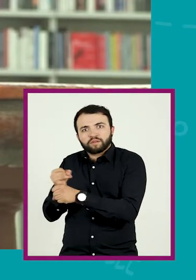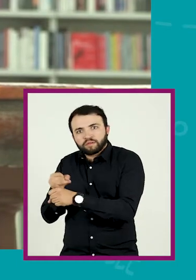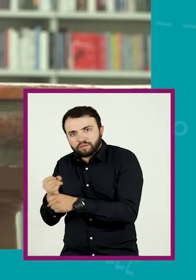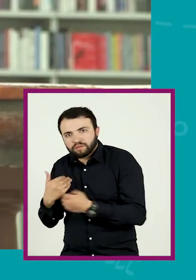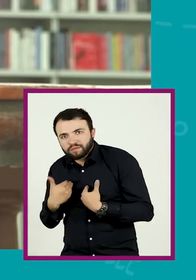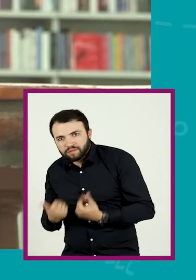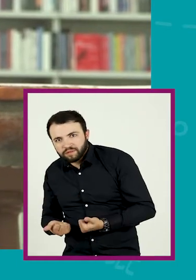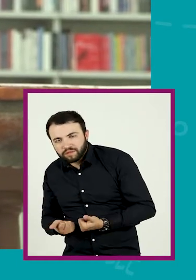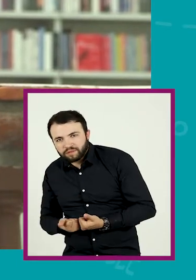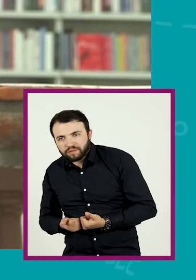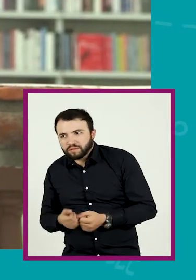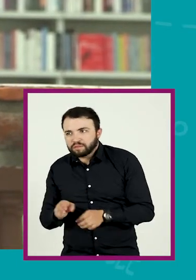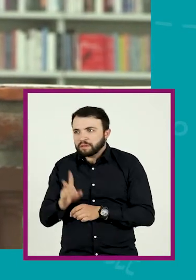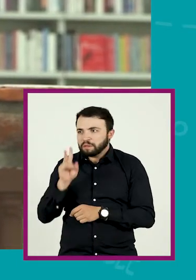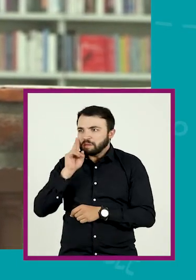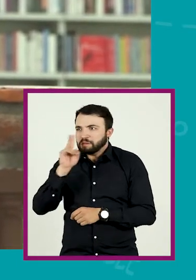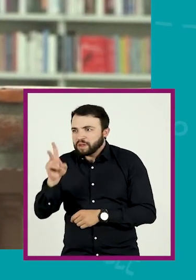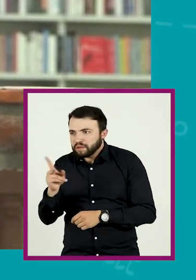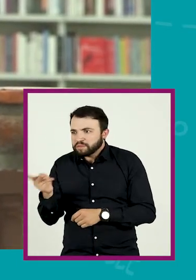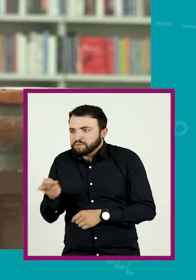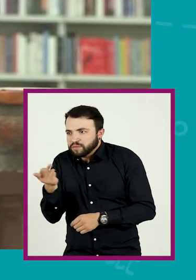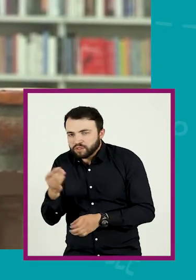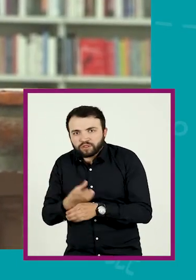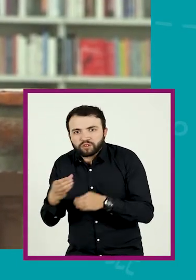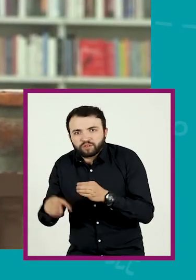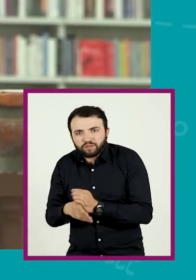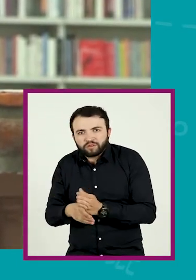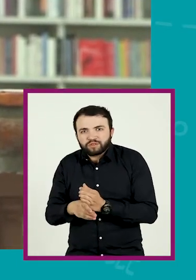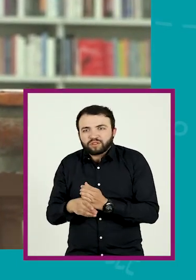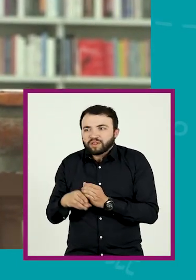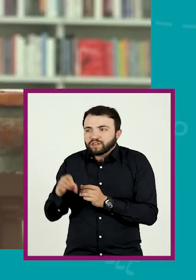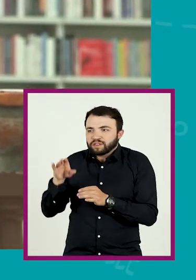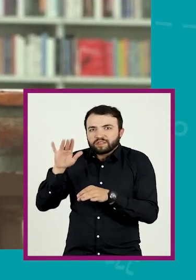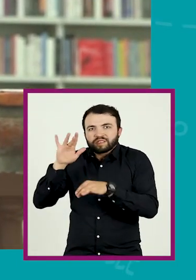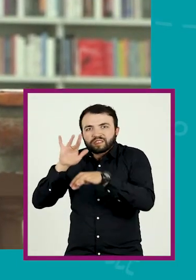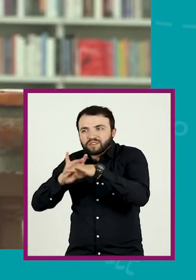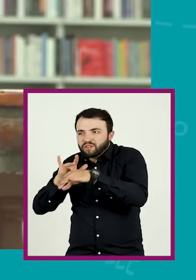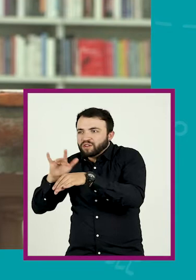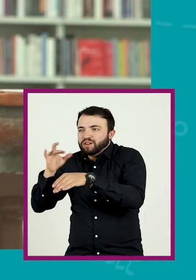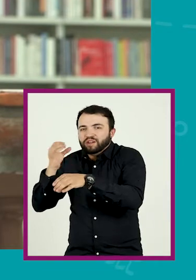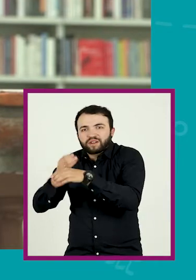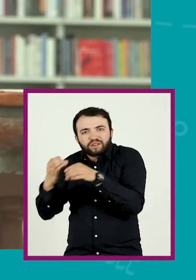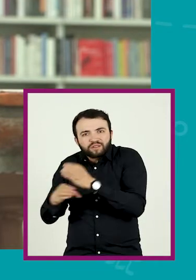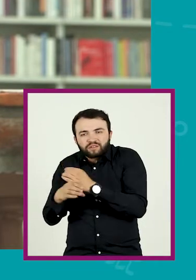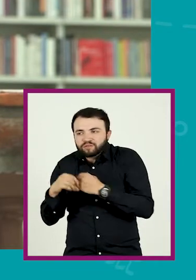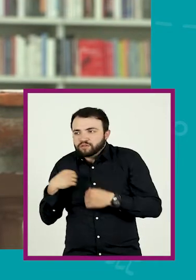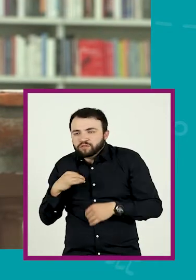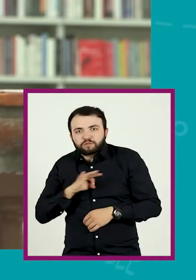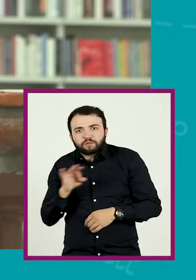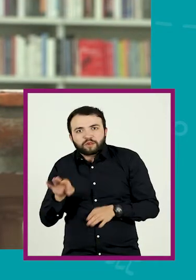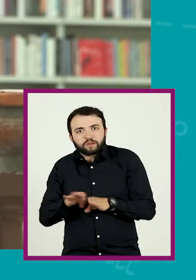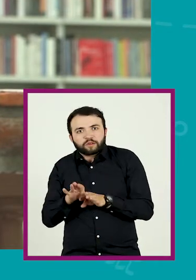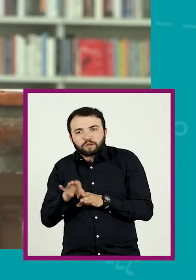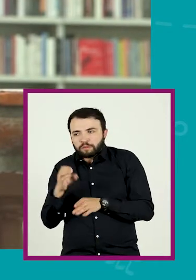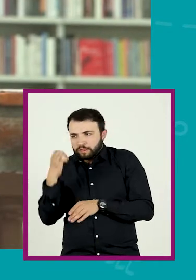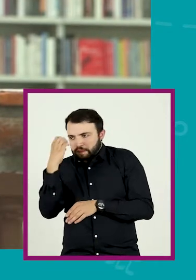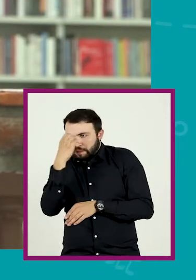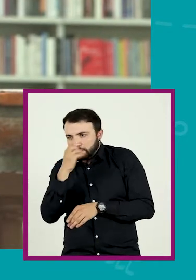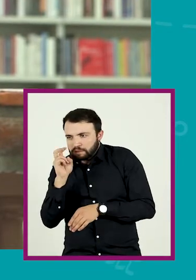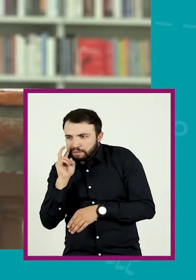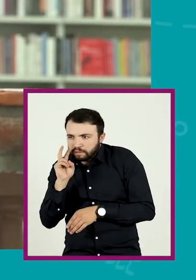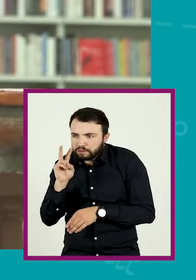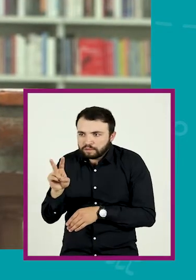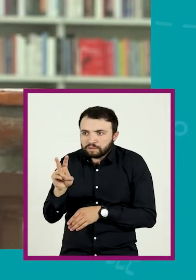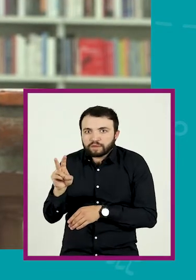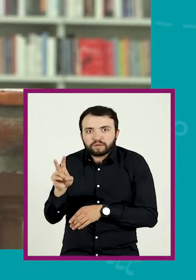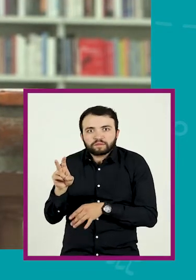en Spinoza no hay límites. Claro. Descartes todavía plantea que sí hay límites. Los límites de conocimiento en